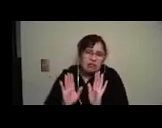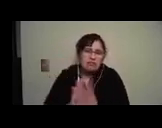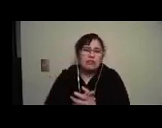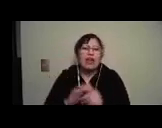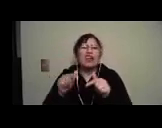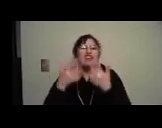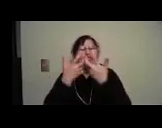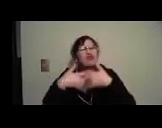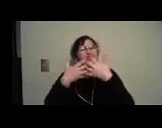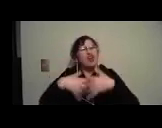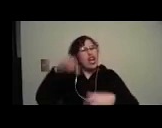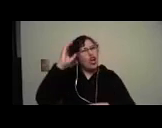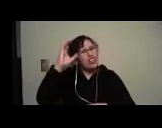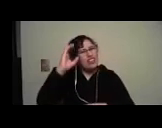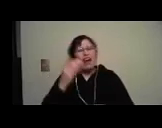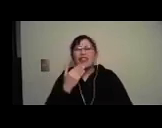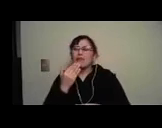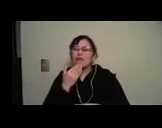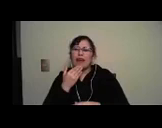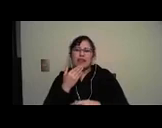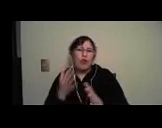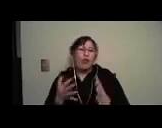con memoria en general, ¿ya?